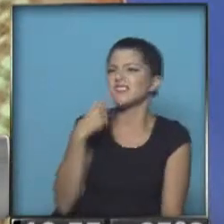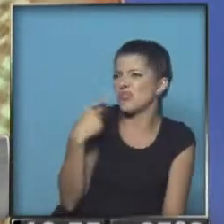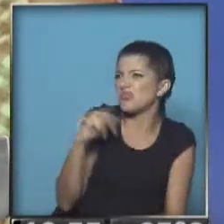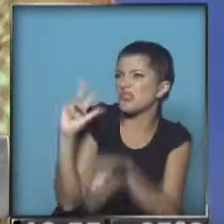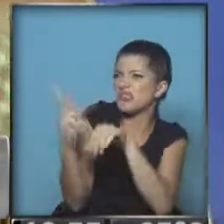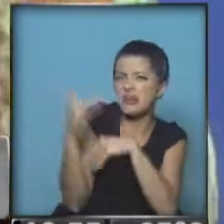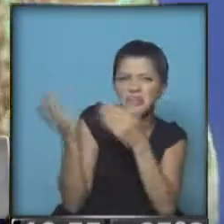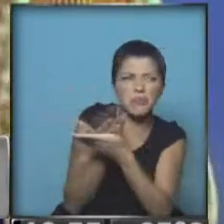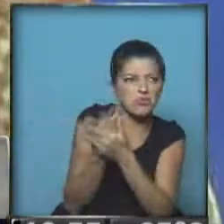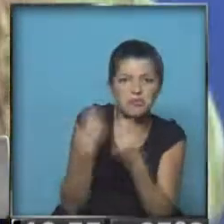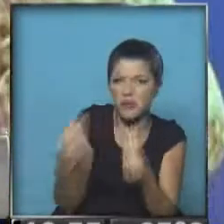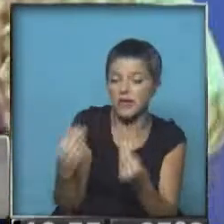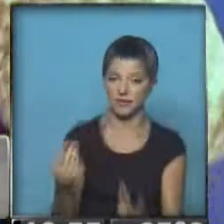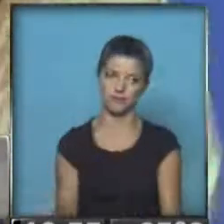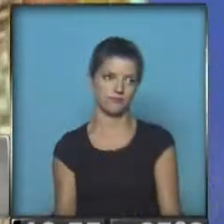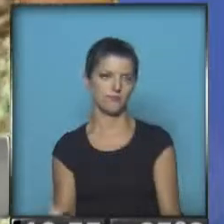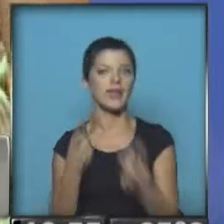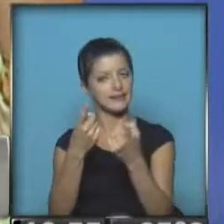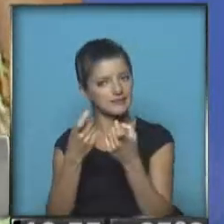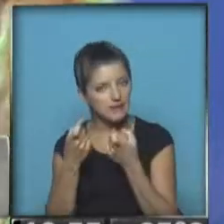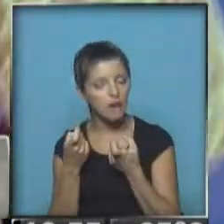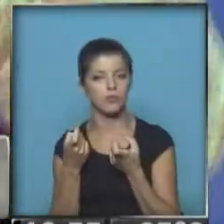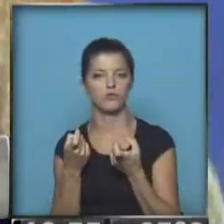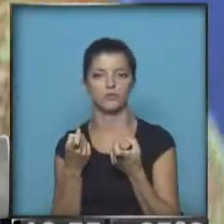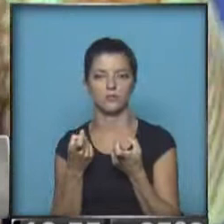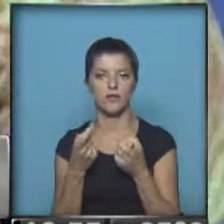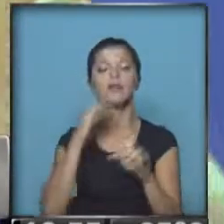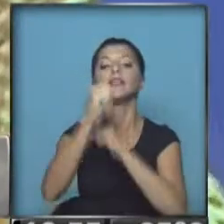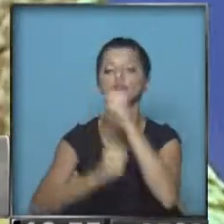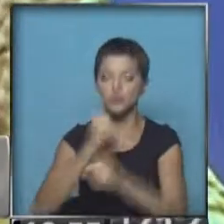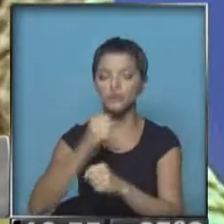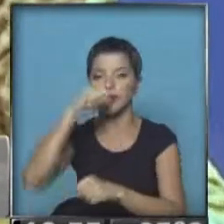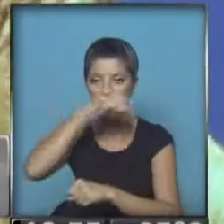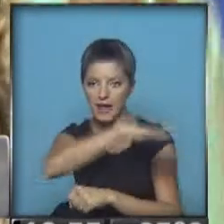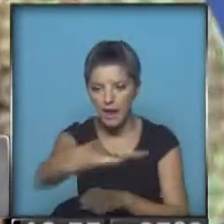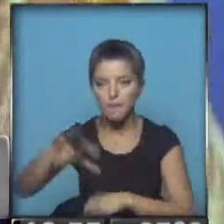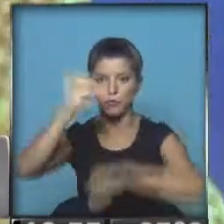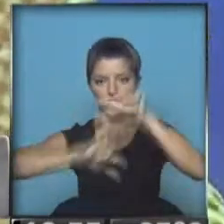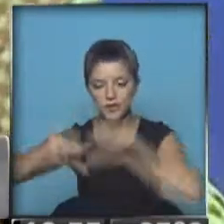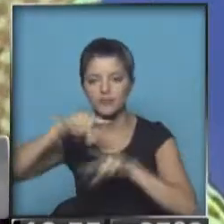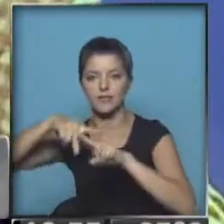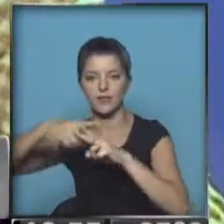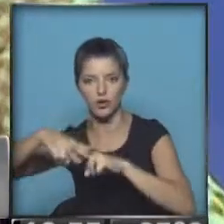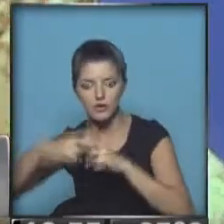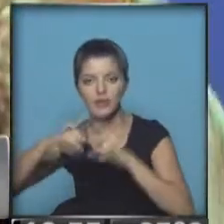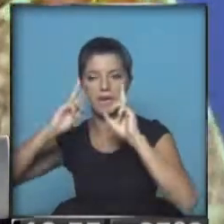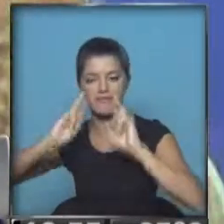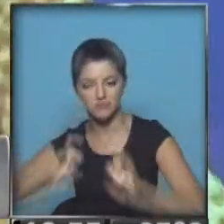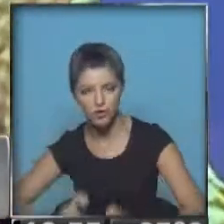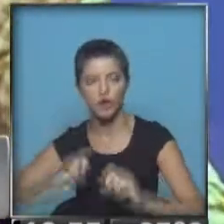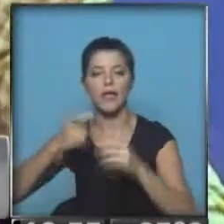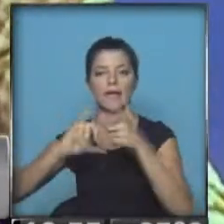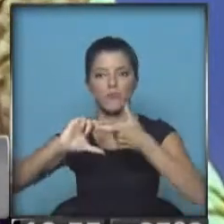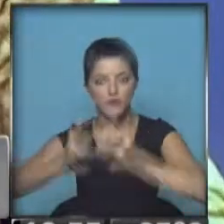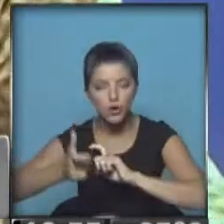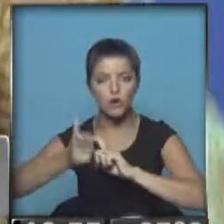satélites? Porque necesitamos además industria, campo, ciencia y tecnología, investigación,